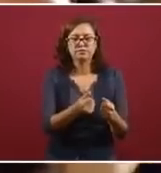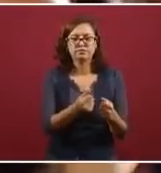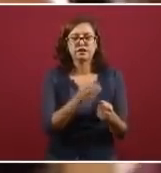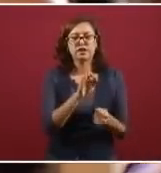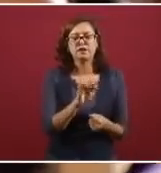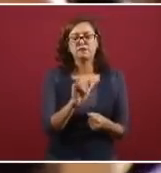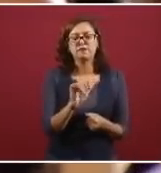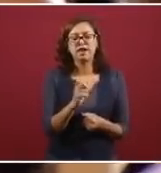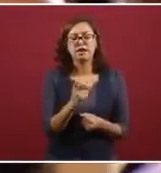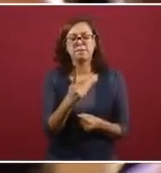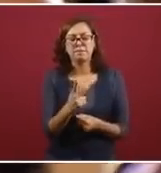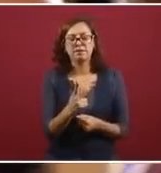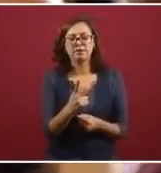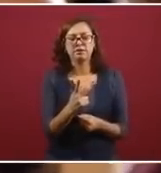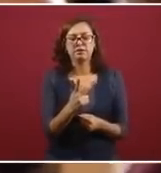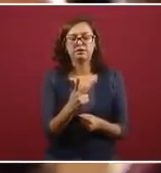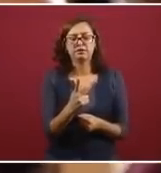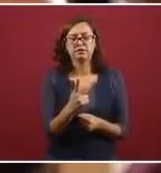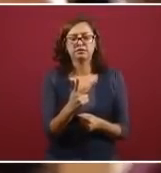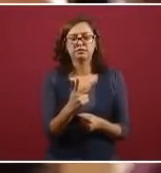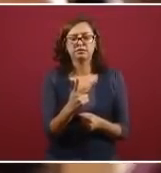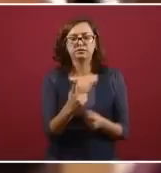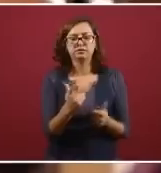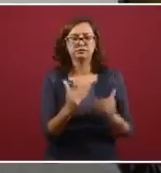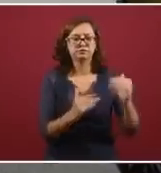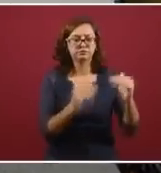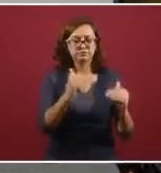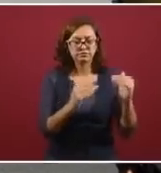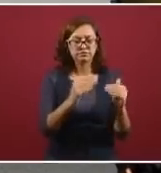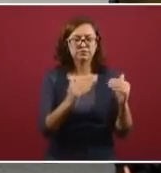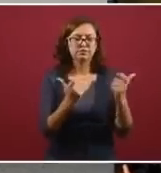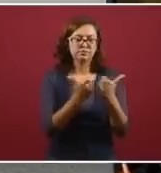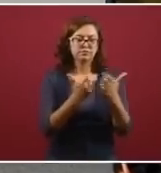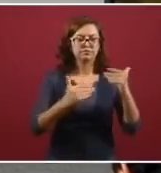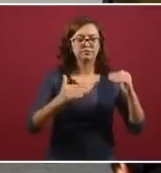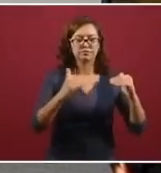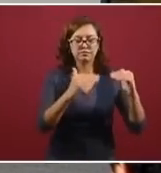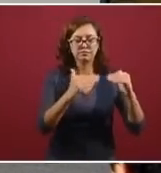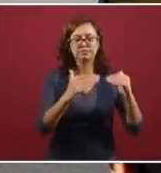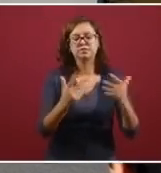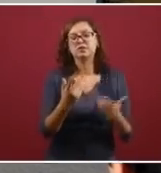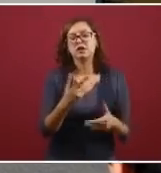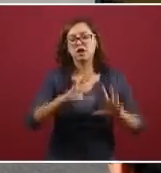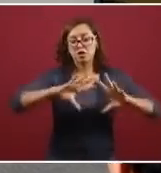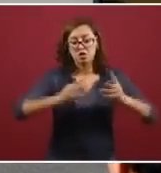FEIP, para nivelar ingresos. El FEIP tiene una base de